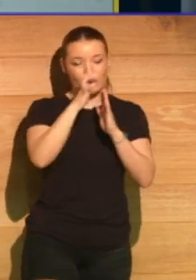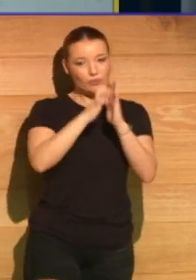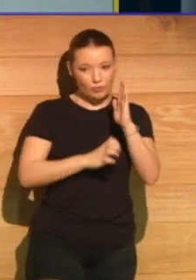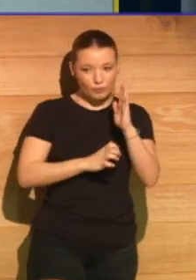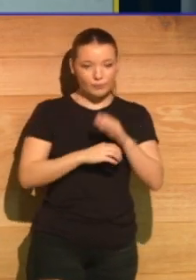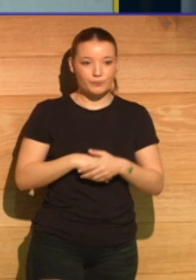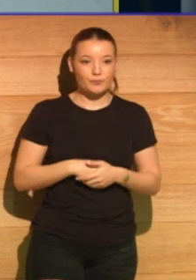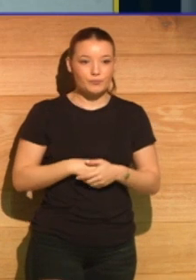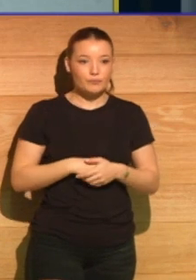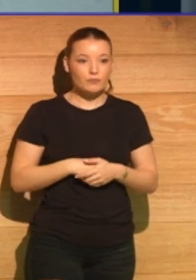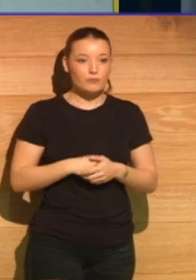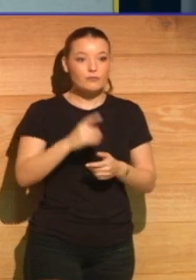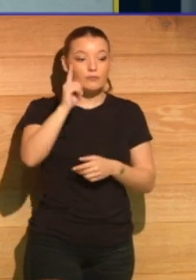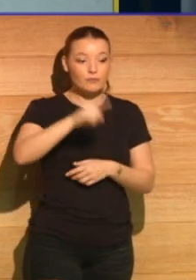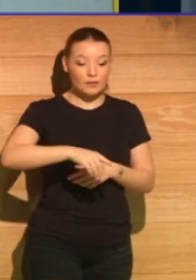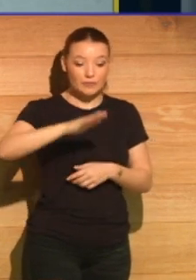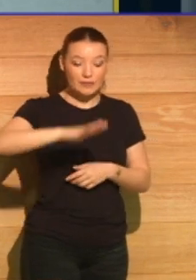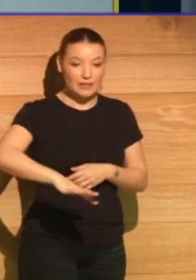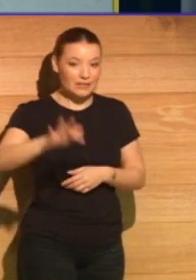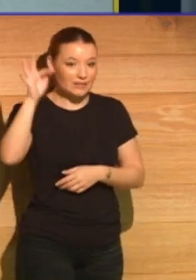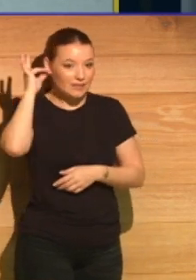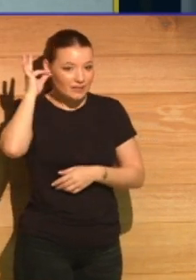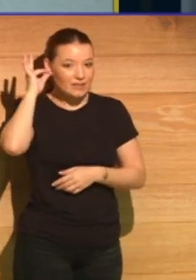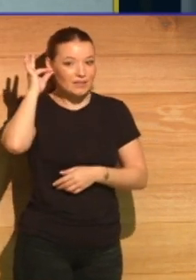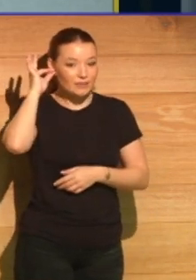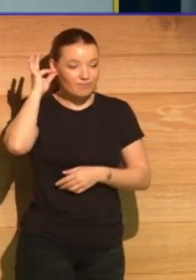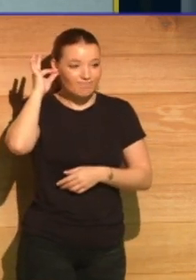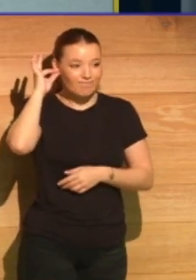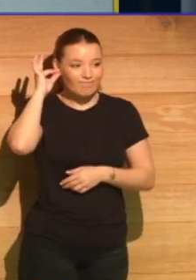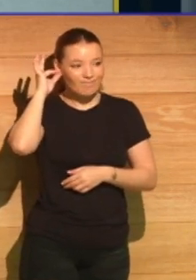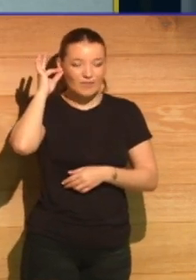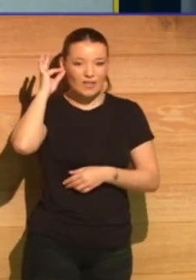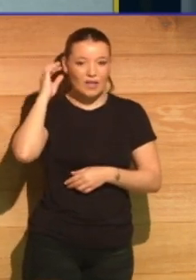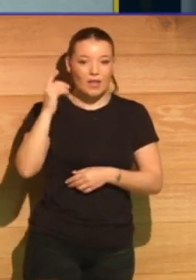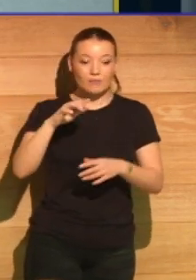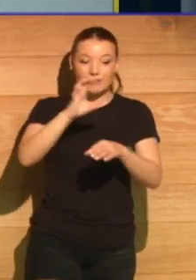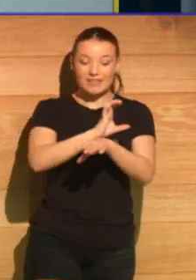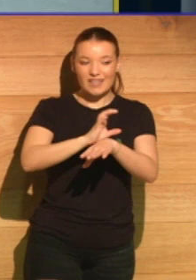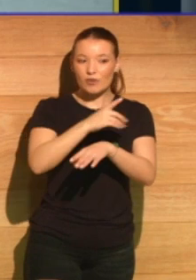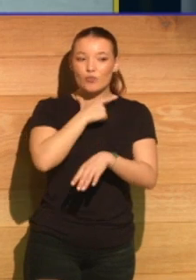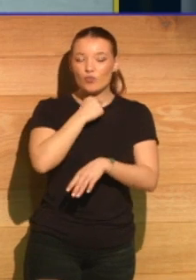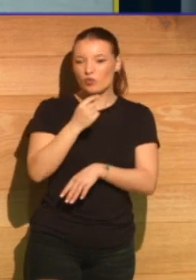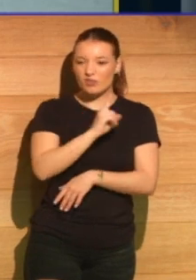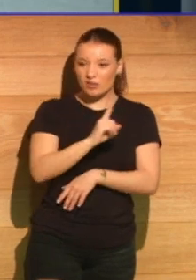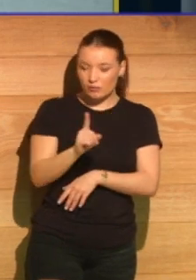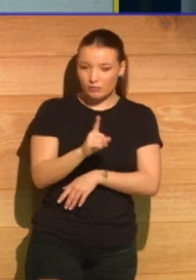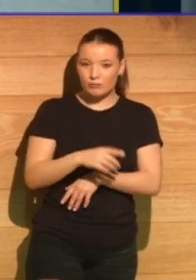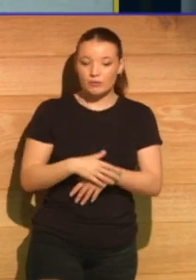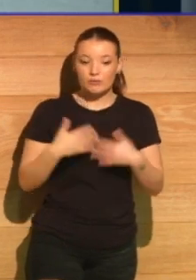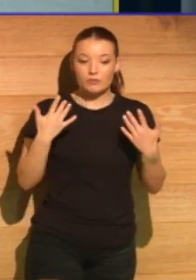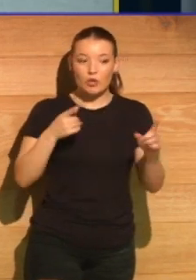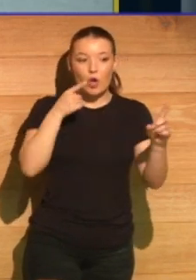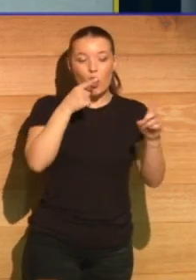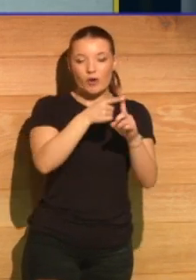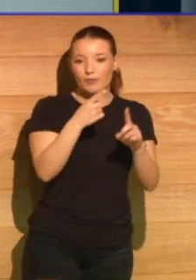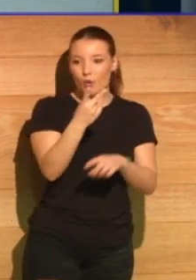una deficiencia en las niñas por verse atraídas por estudiar estas carreras. O sea, estos dos